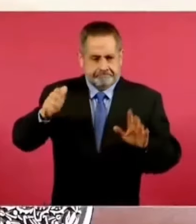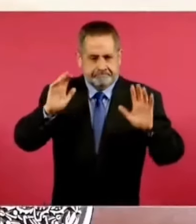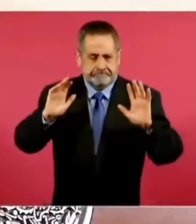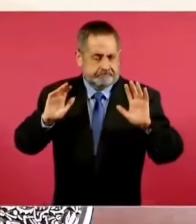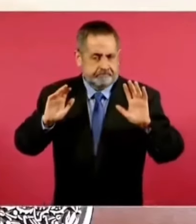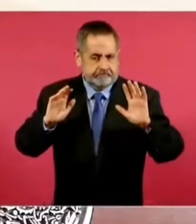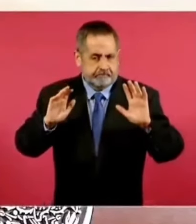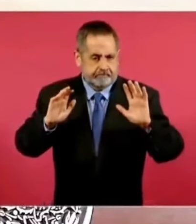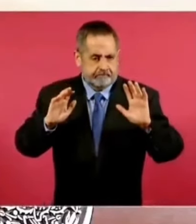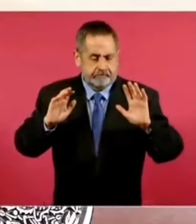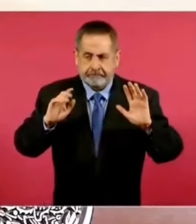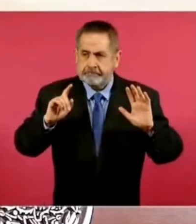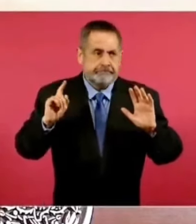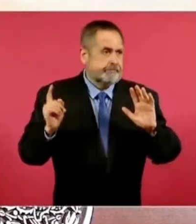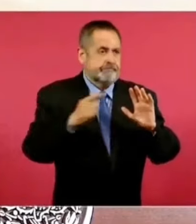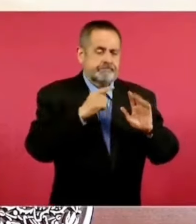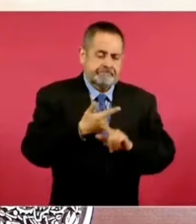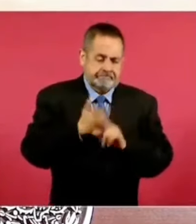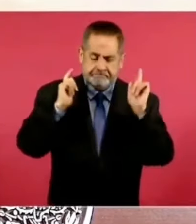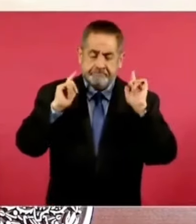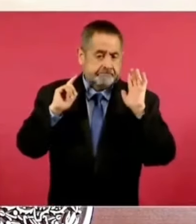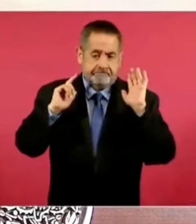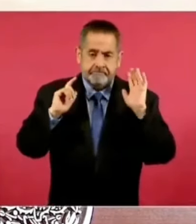es libre.